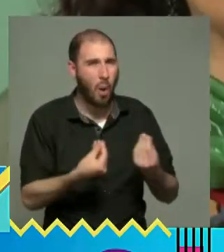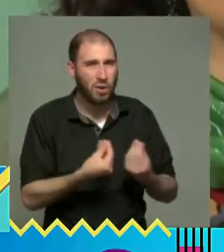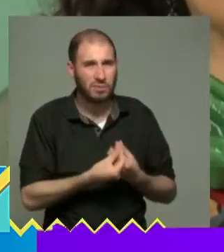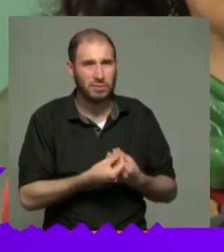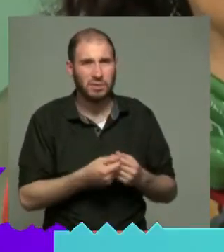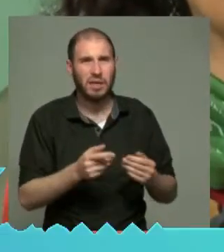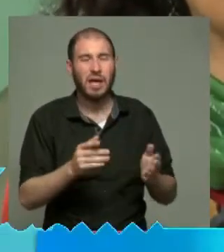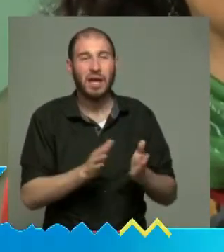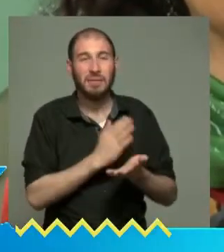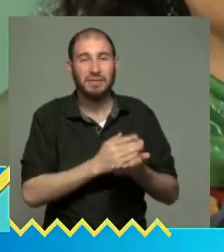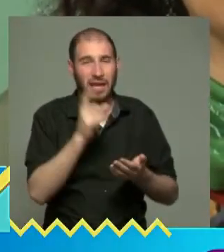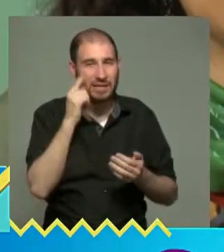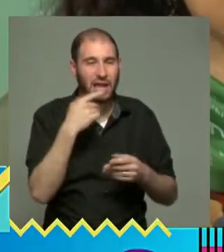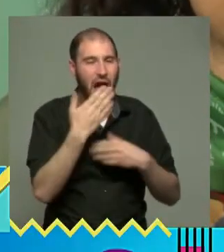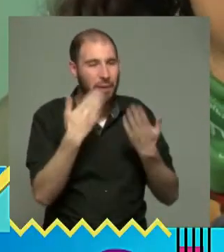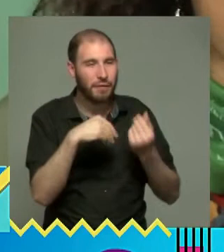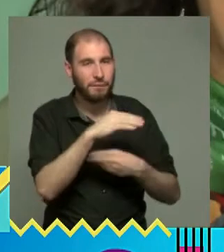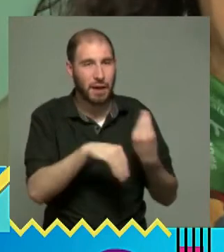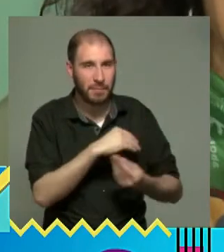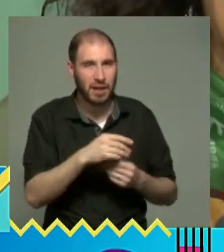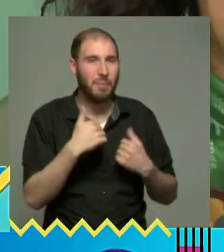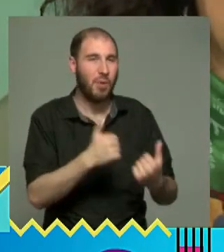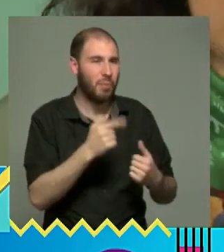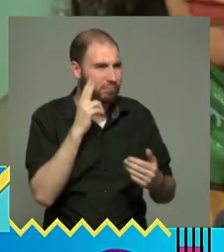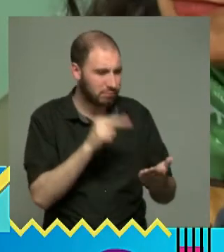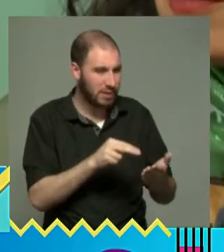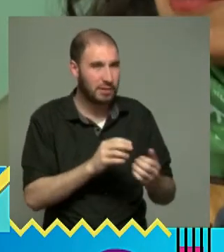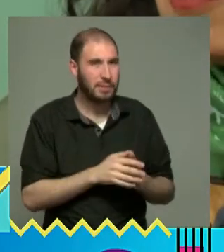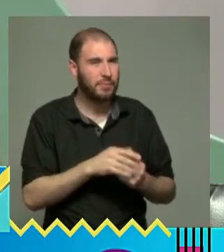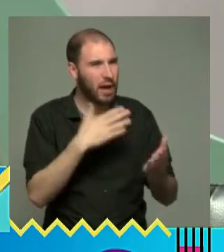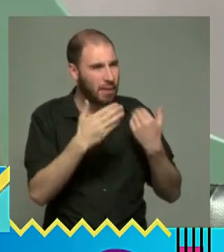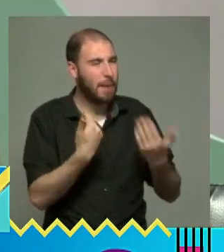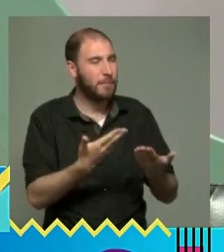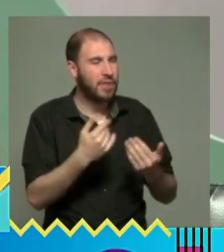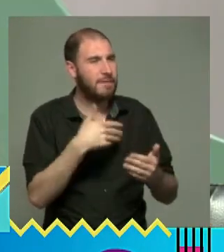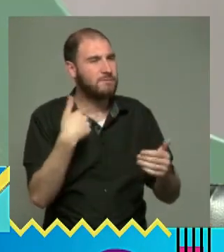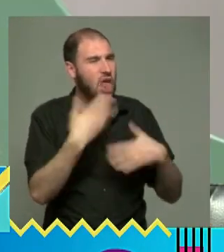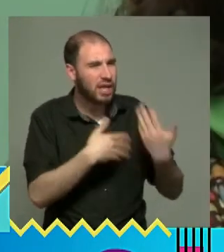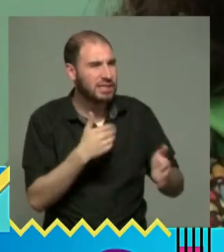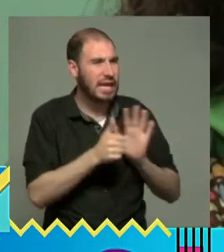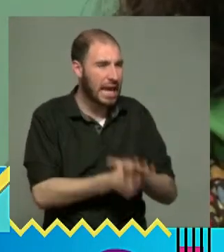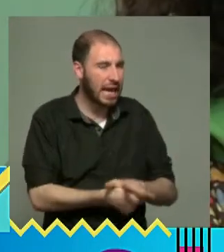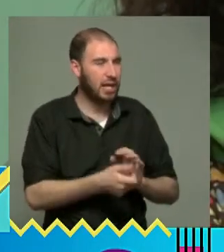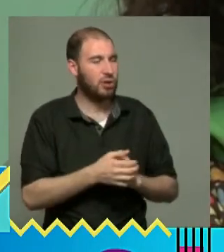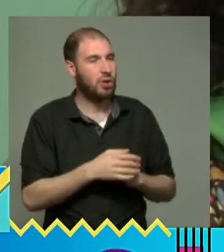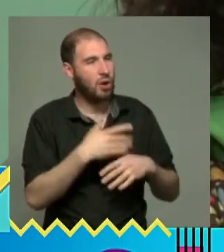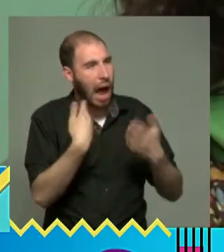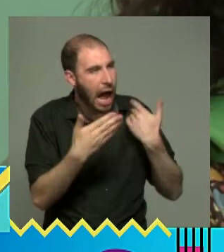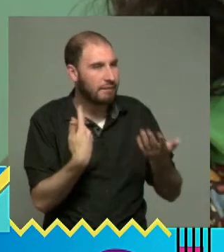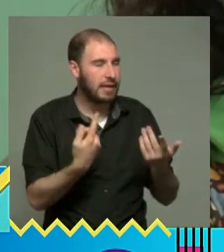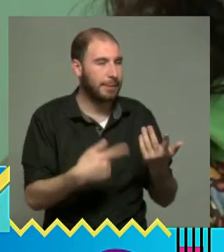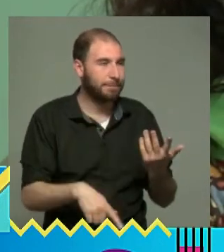imprimió la Totalmente. revista ESI para hablar en familia, que está zarpada, o sea, vos la ves, y podés zarpada. hablar de violencia de Zarpada, género, totalmente zarpada, sí. podés hablar